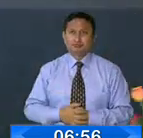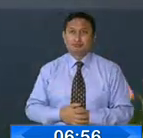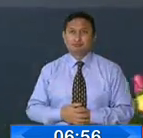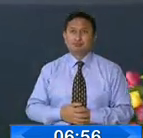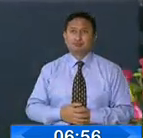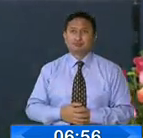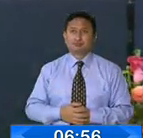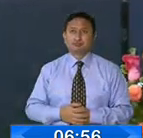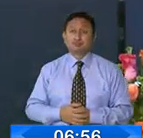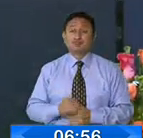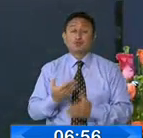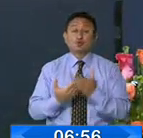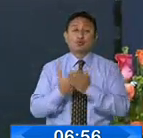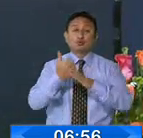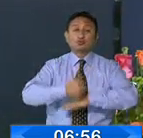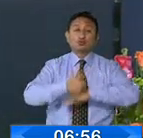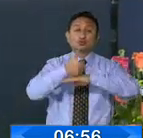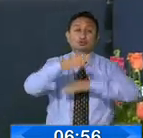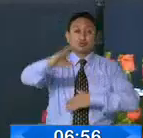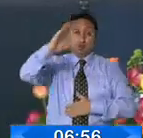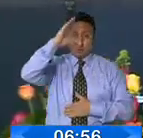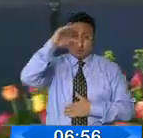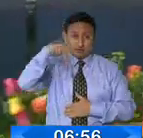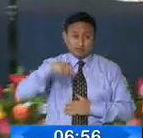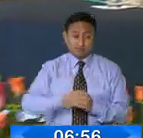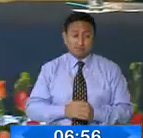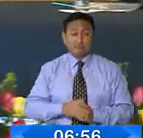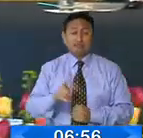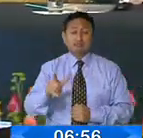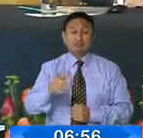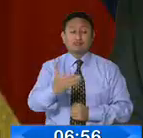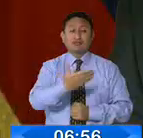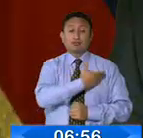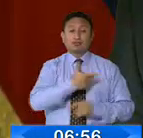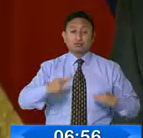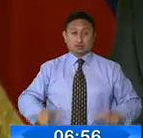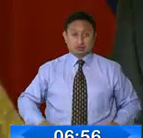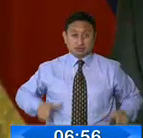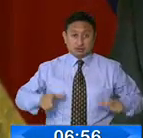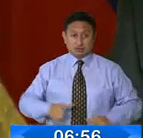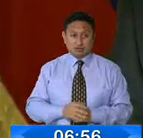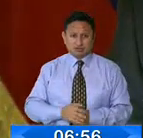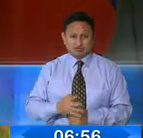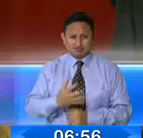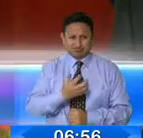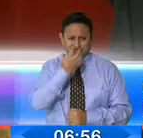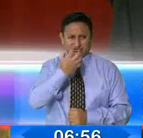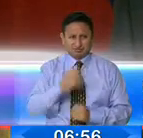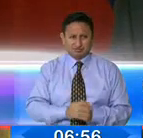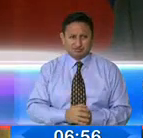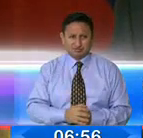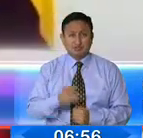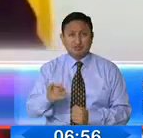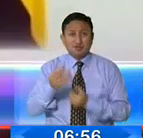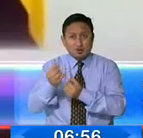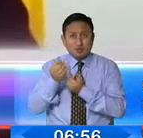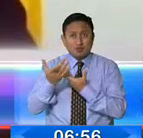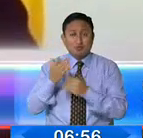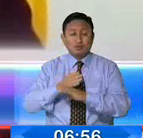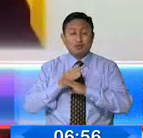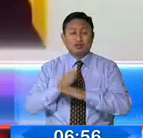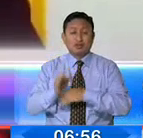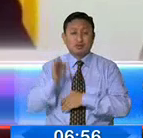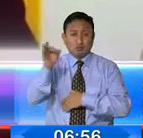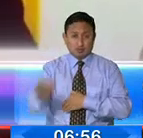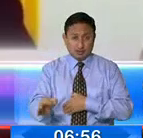en la posesión de la nueva comandante de policía donde el primer mandatario Lenín Moreno expresó su malestar, incluso enojo con el informe de la Defensoría